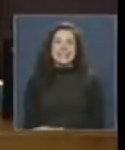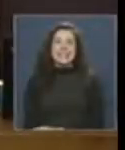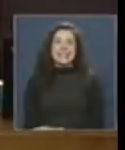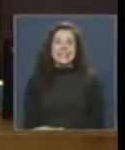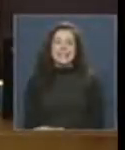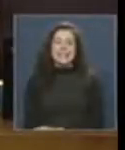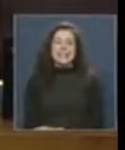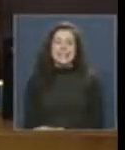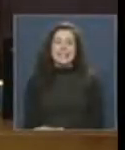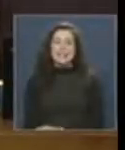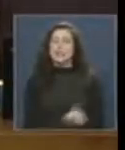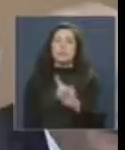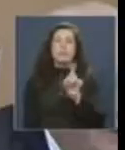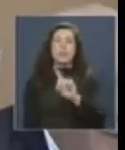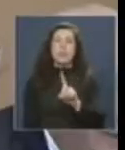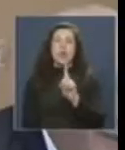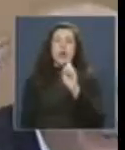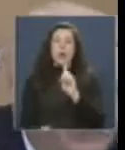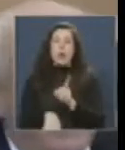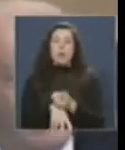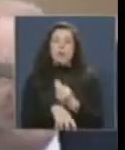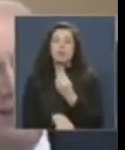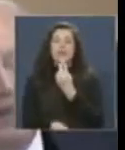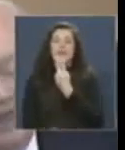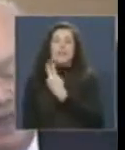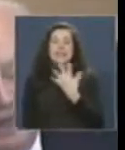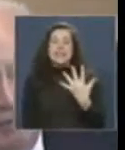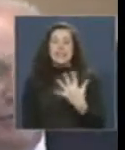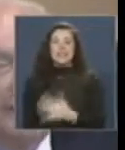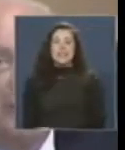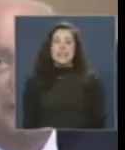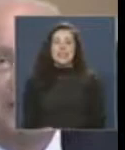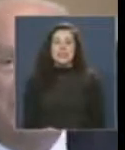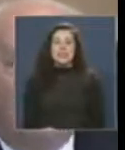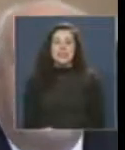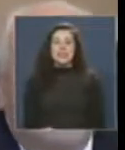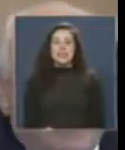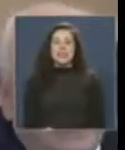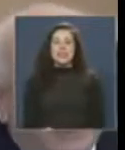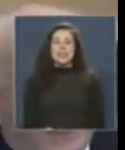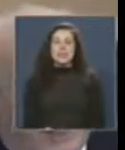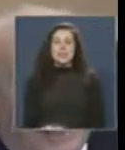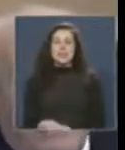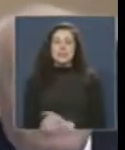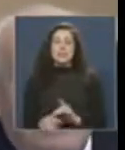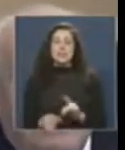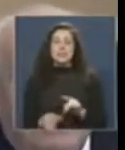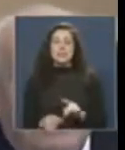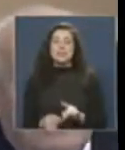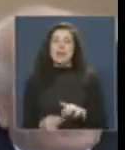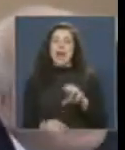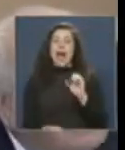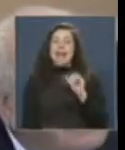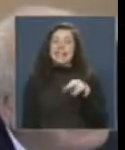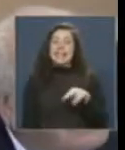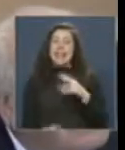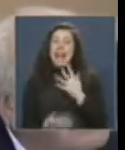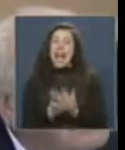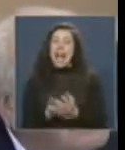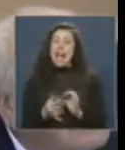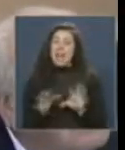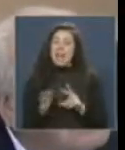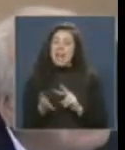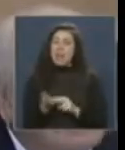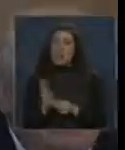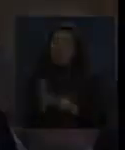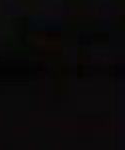El diputado Miguel Ángel Calixto Águila planteó en la Cámara Baja la necesidad de que el gobierno aumente los montos de los subsidios de